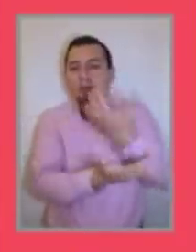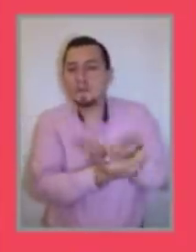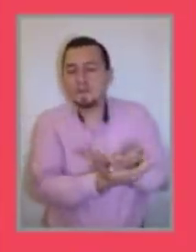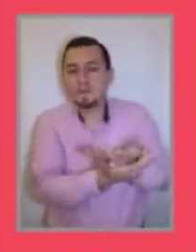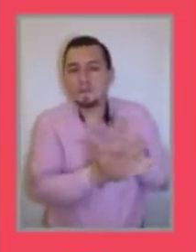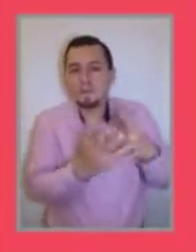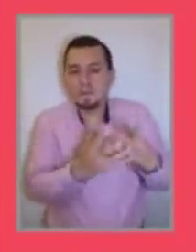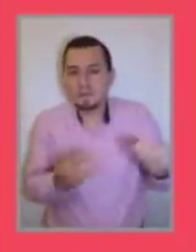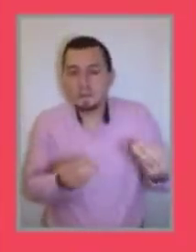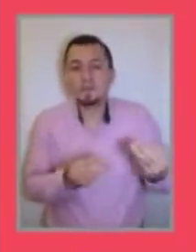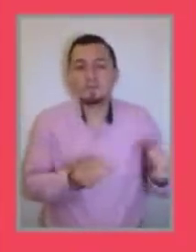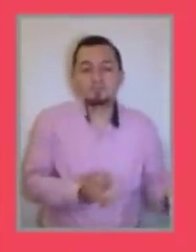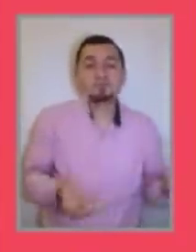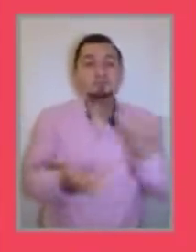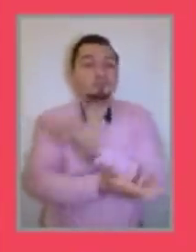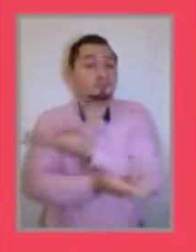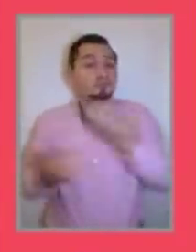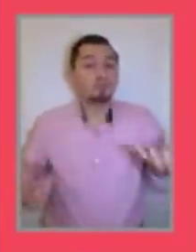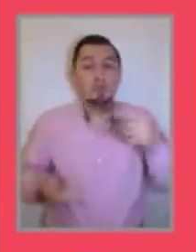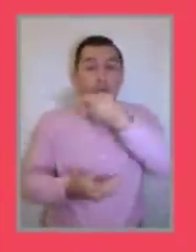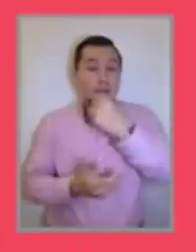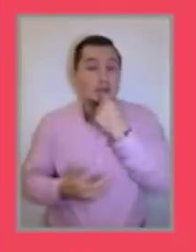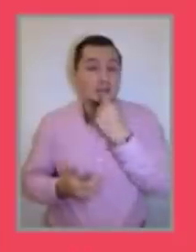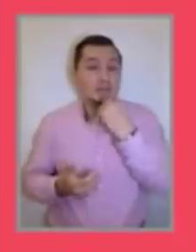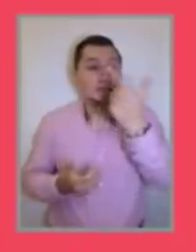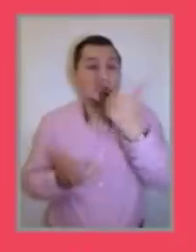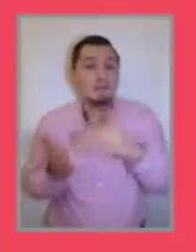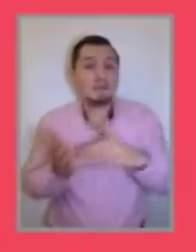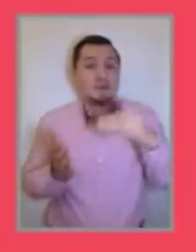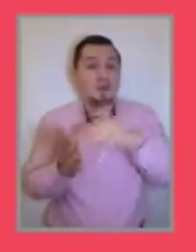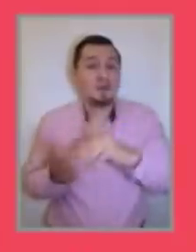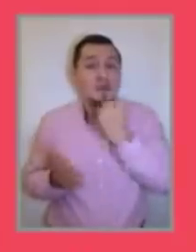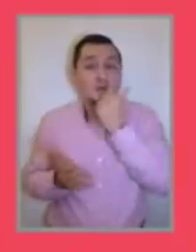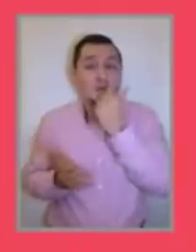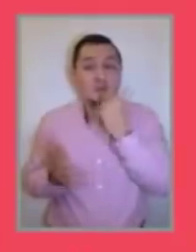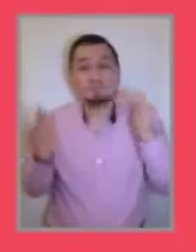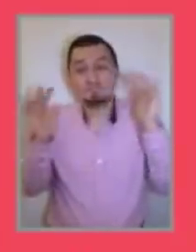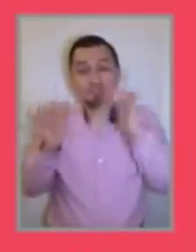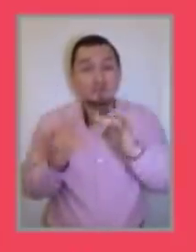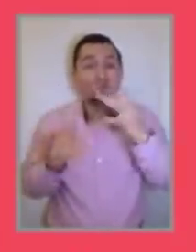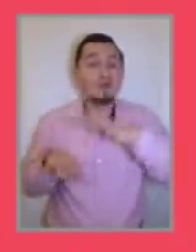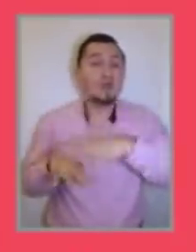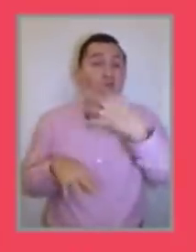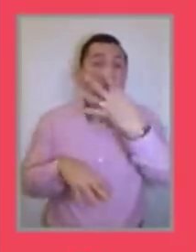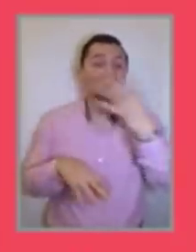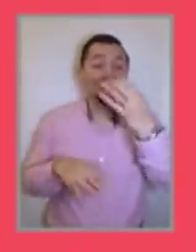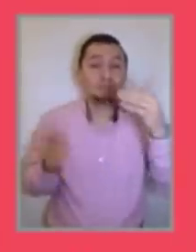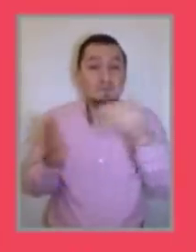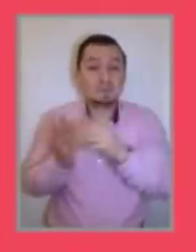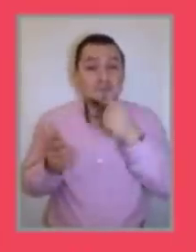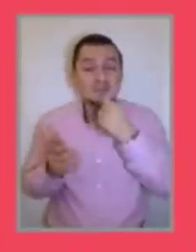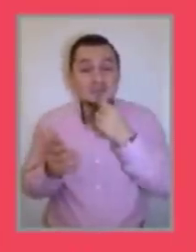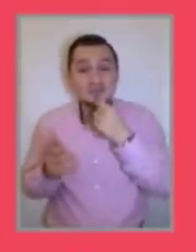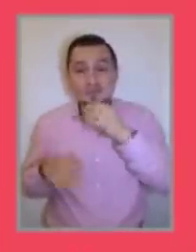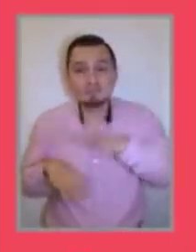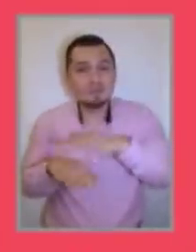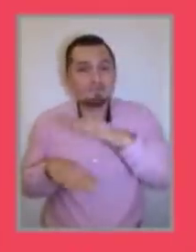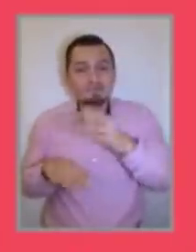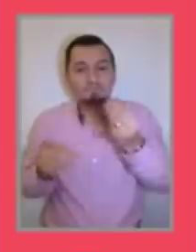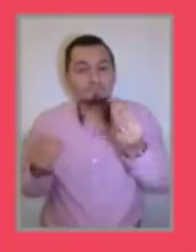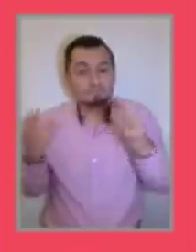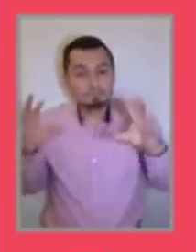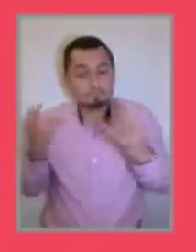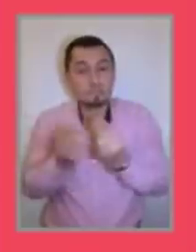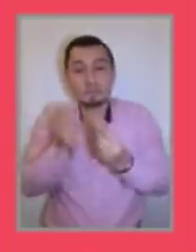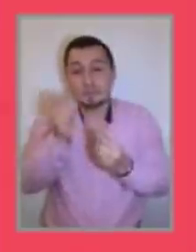a 1.7 millones de alumnos, más otros 400,000 alumnos de educación media superior, y si sumamos lo de superior estamos